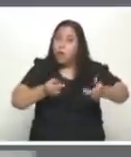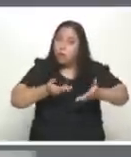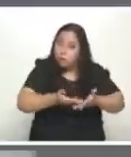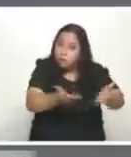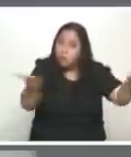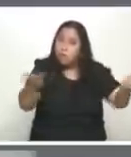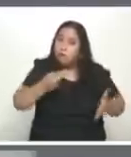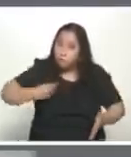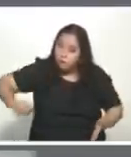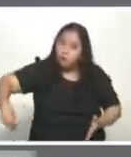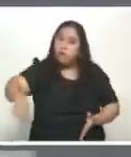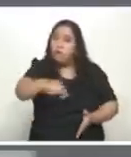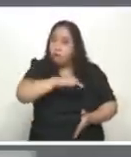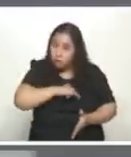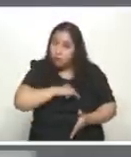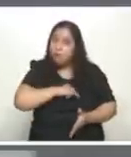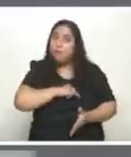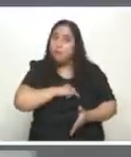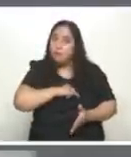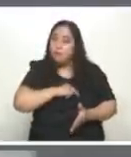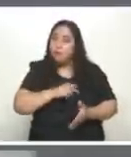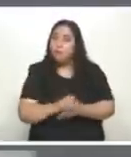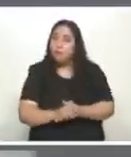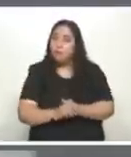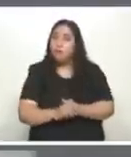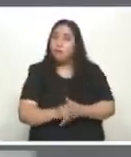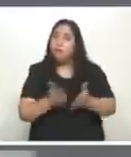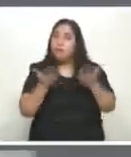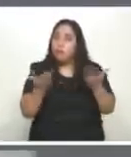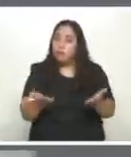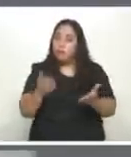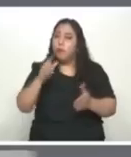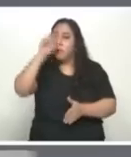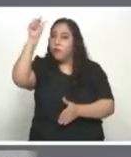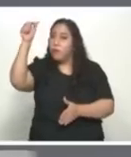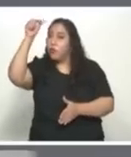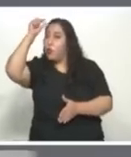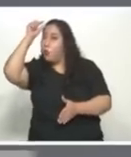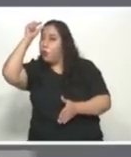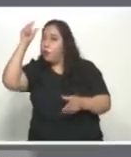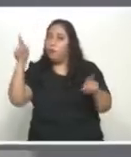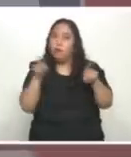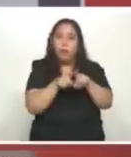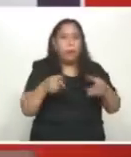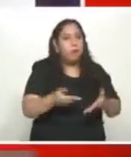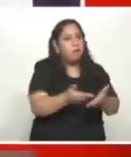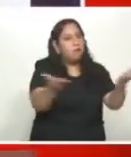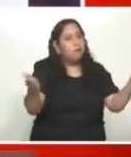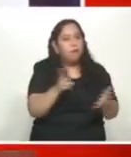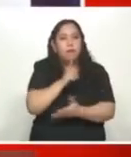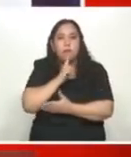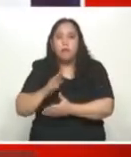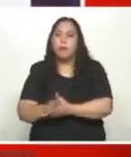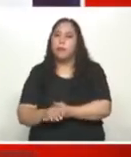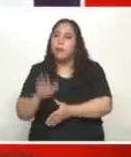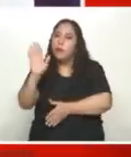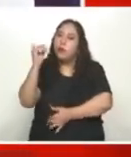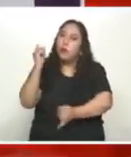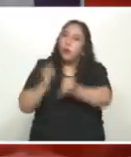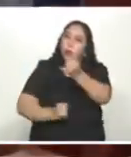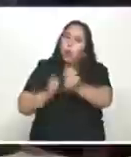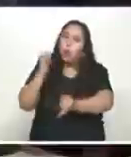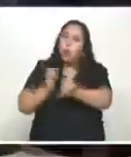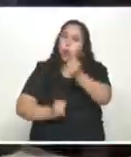nosotros, es de todos. Patria para todos, no para unos pocos. Víctor Manuel, sus palabras finales al